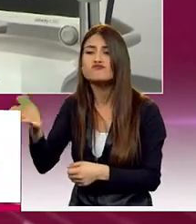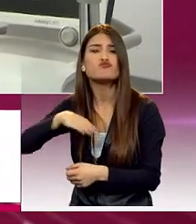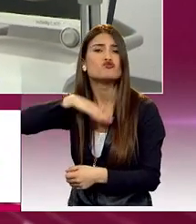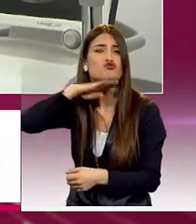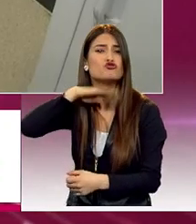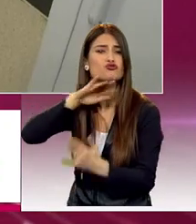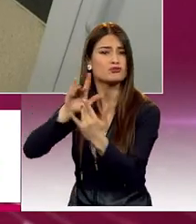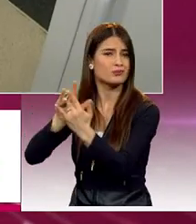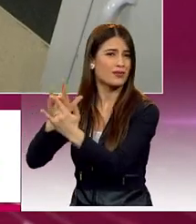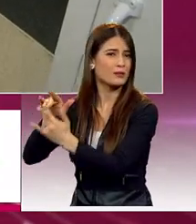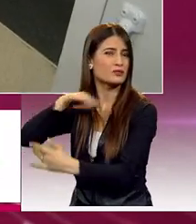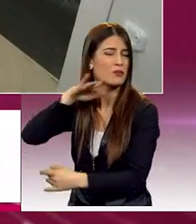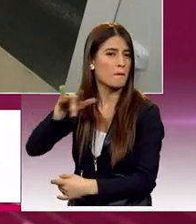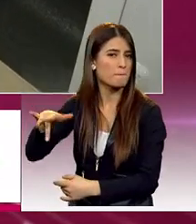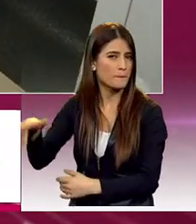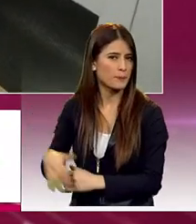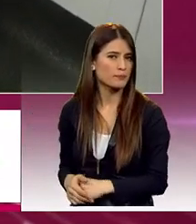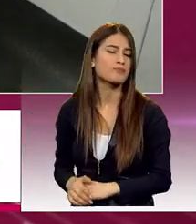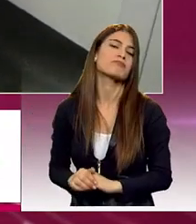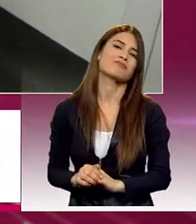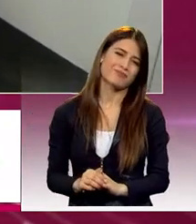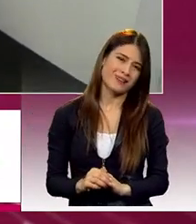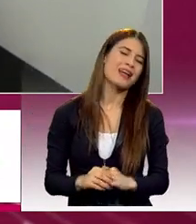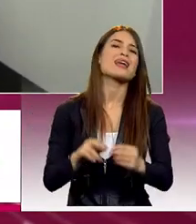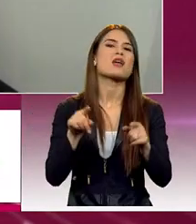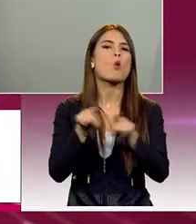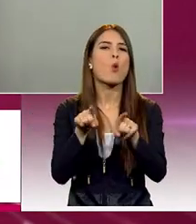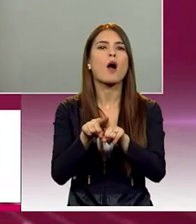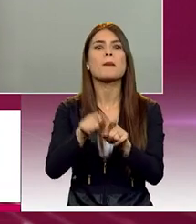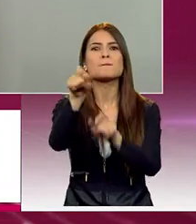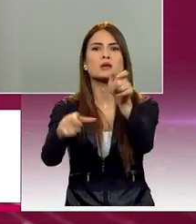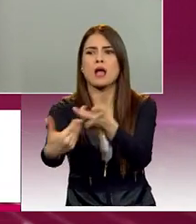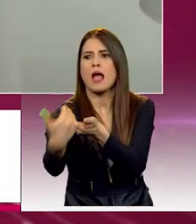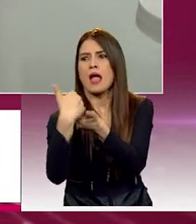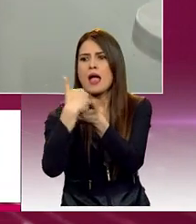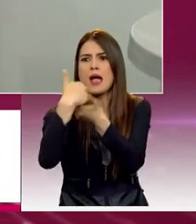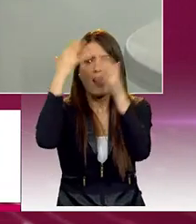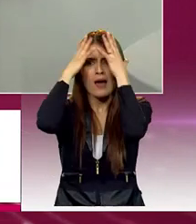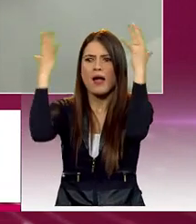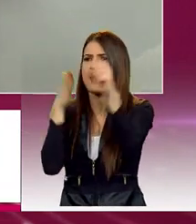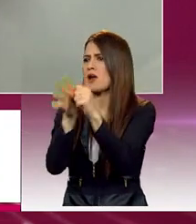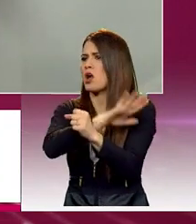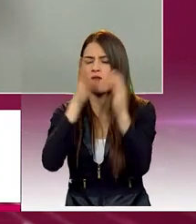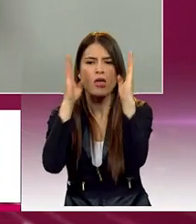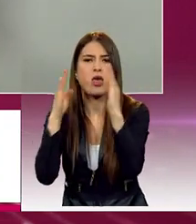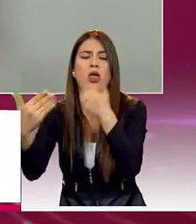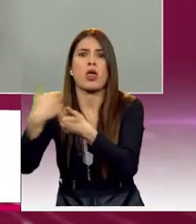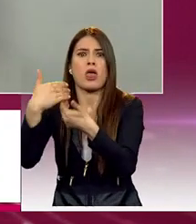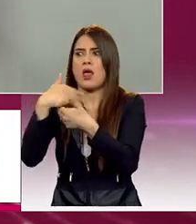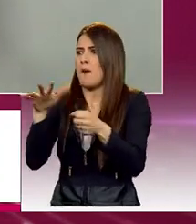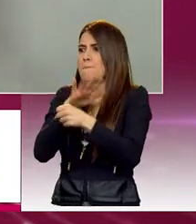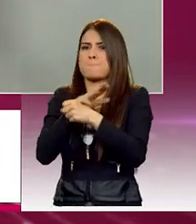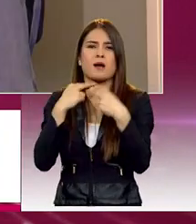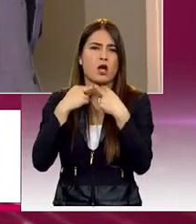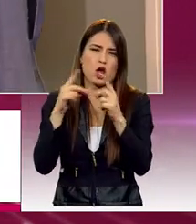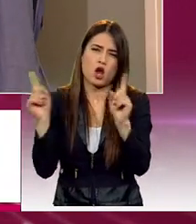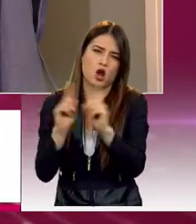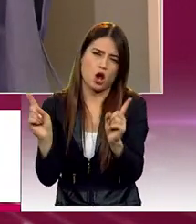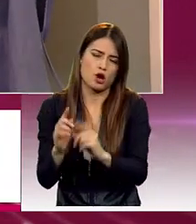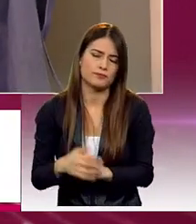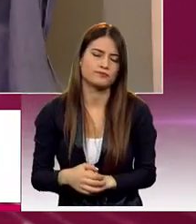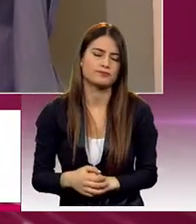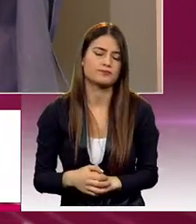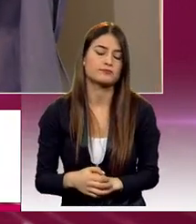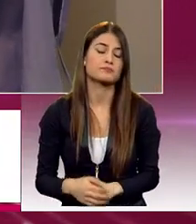sido superados por la demanda de pacientes. Ahora bien, Bogotá probablemente necesita no 540,